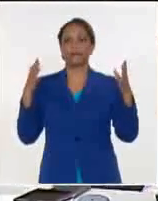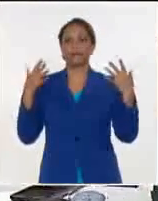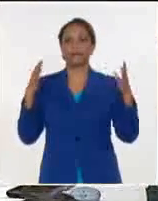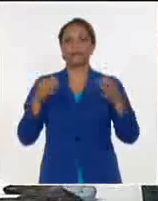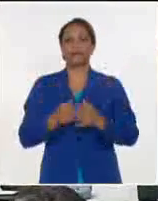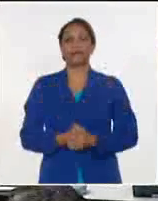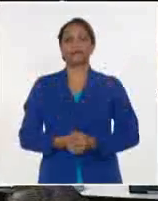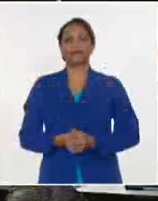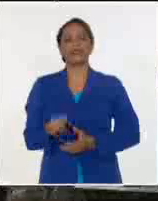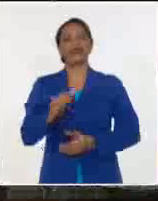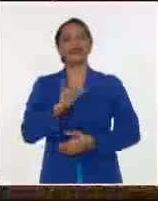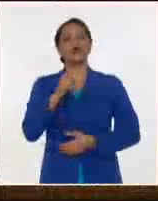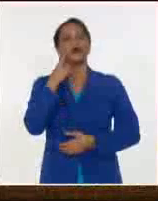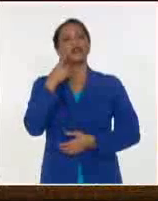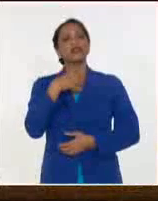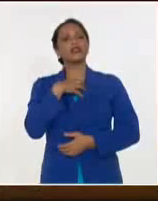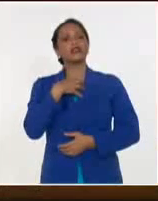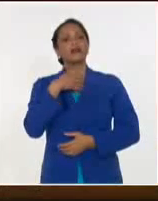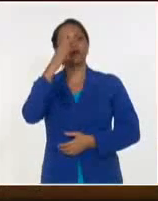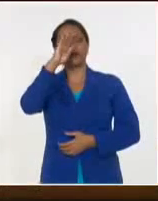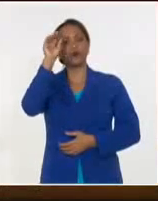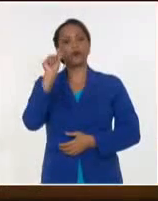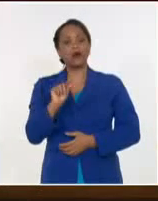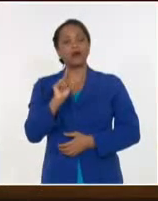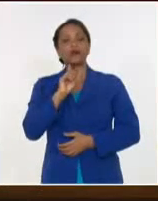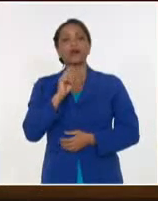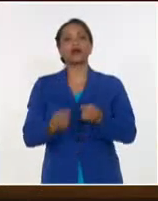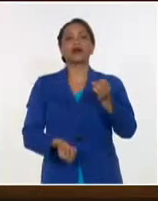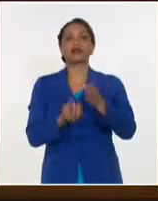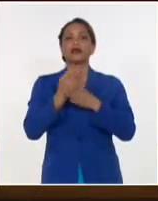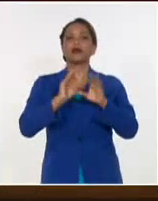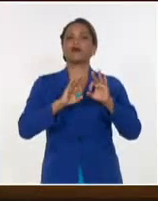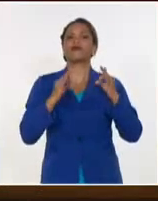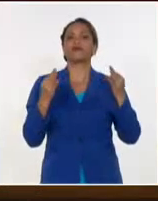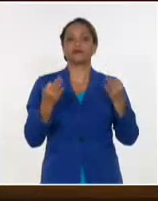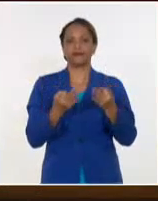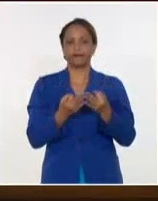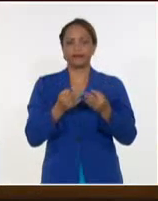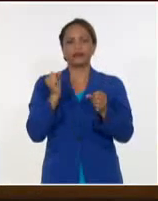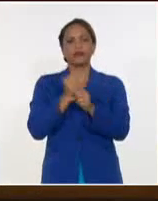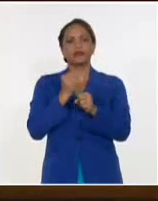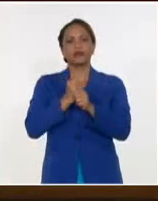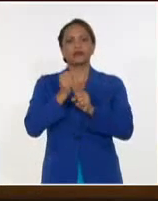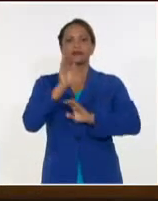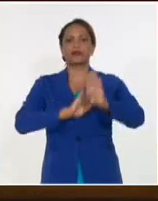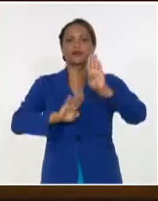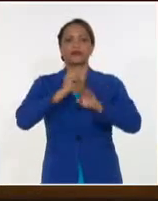Allí también tenemos cubanos que han formado familia y trabajan por esa nación.